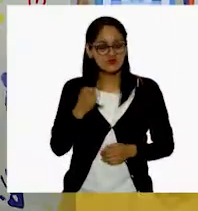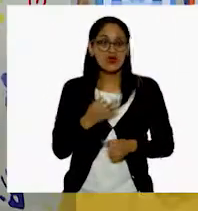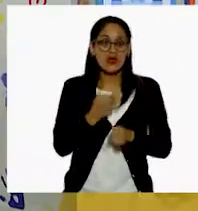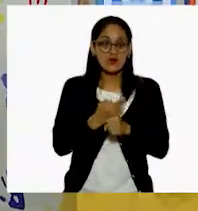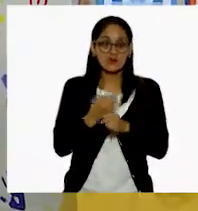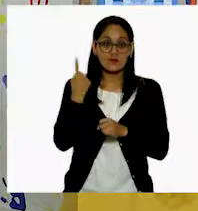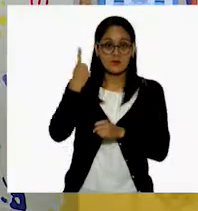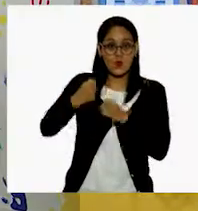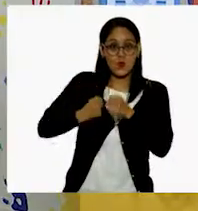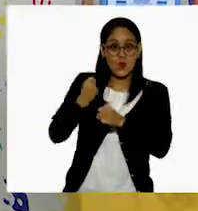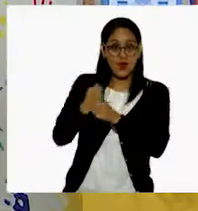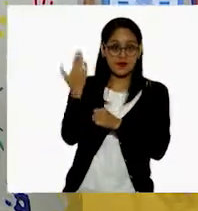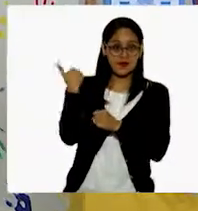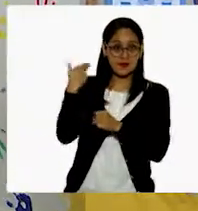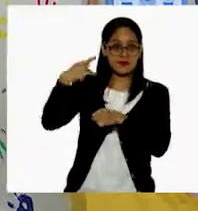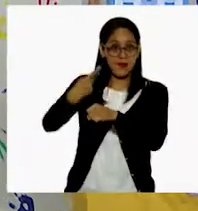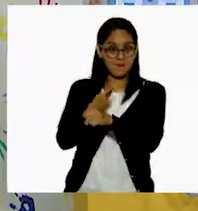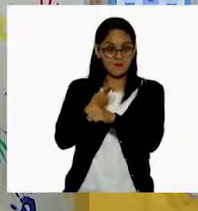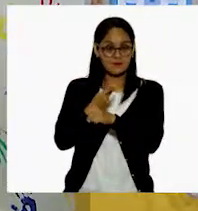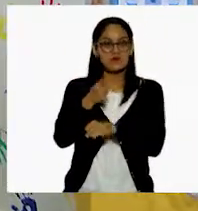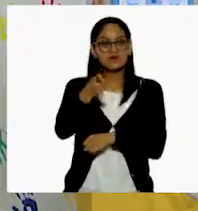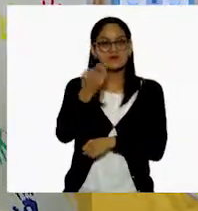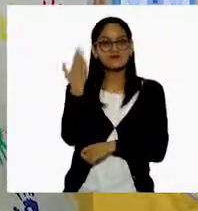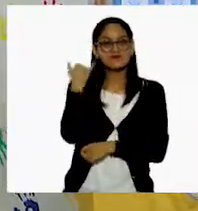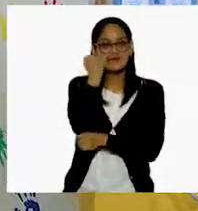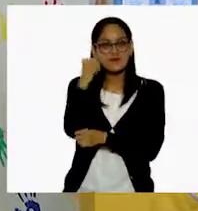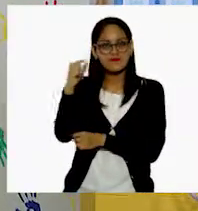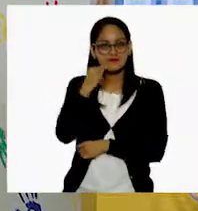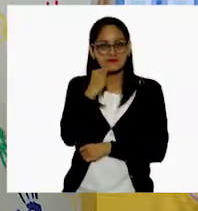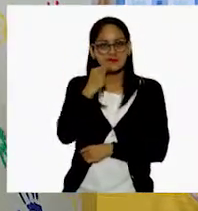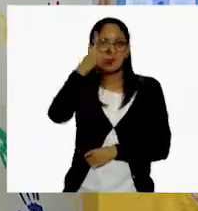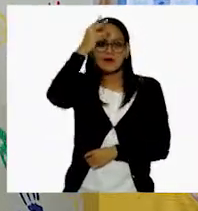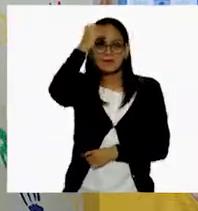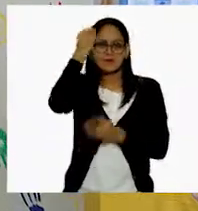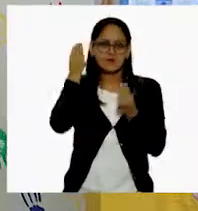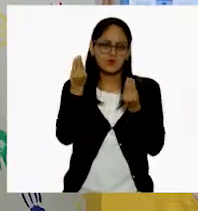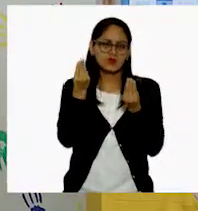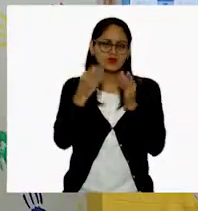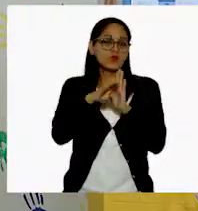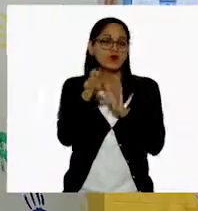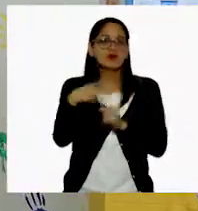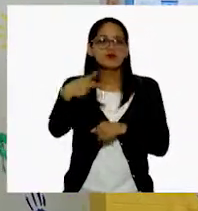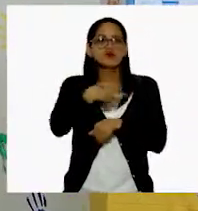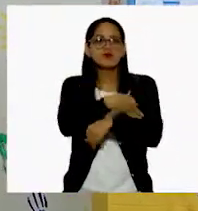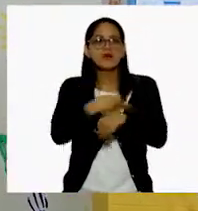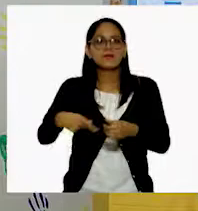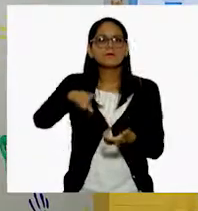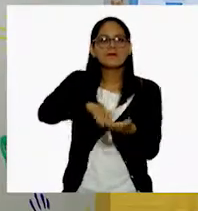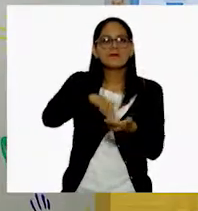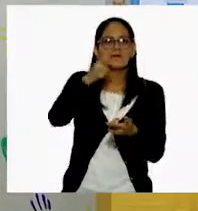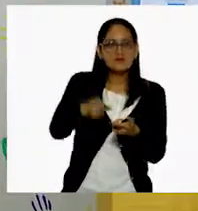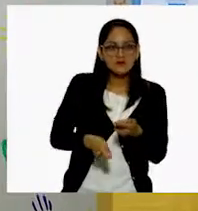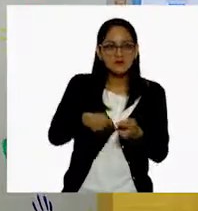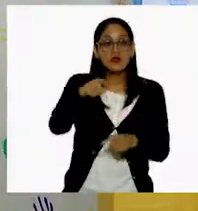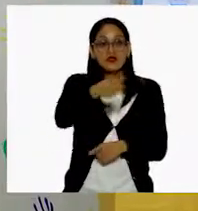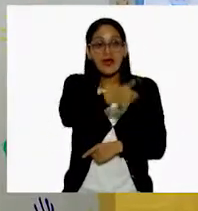escolar pasado, es decir, cuando estabas en preescolar, aprendiste muchas cosas, como quiénes conforman tu familia, las responsabilidades que tienes y a respetar